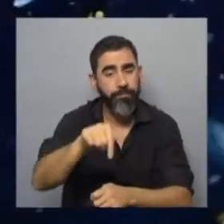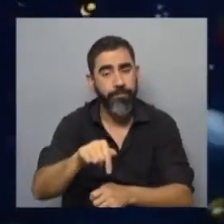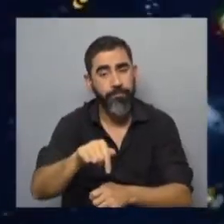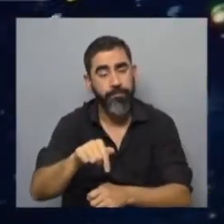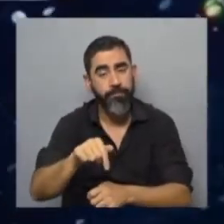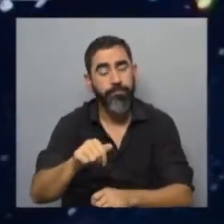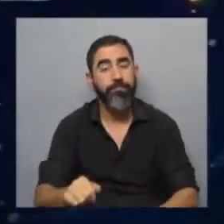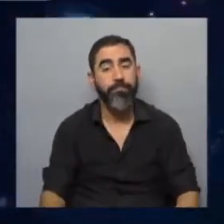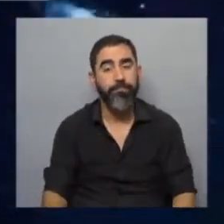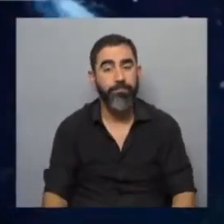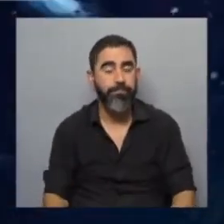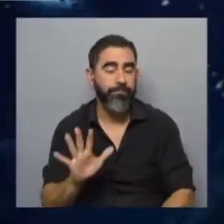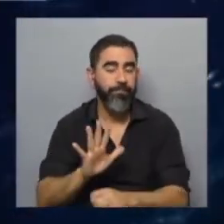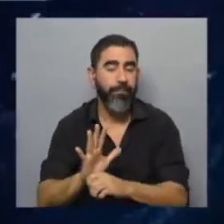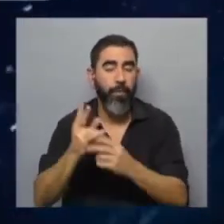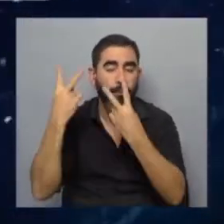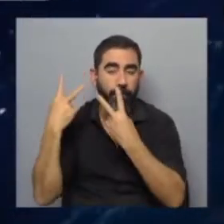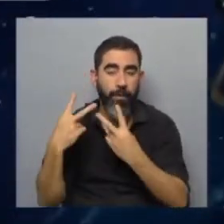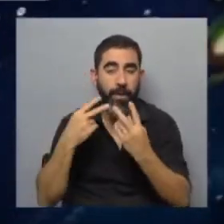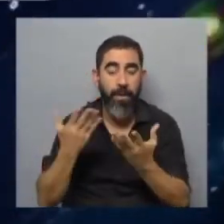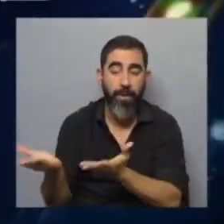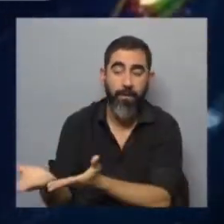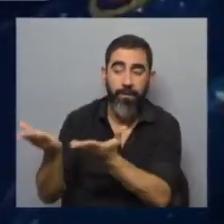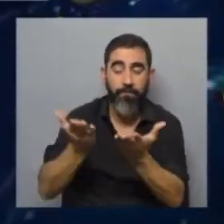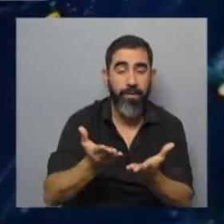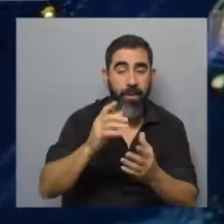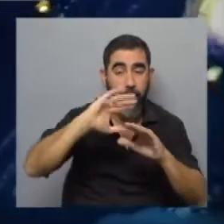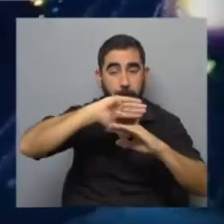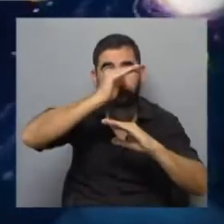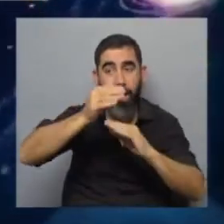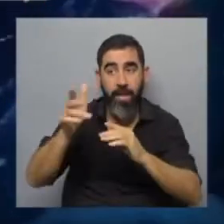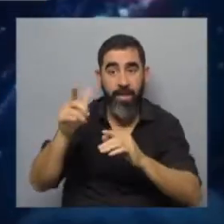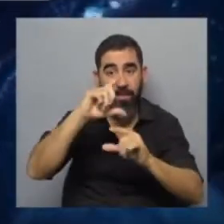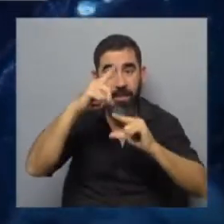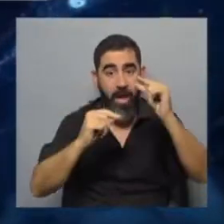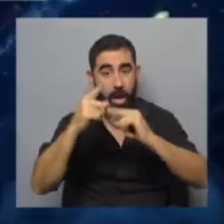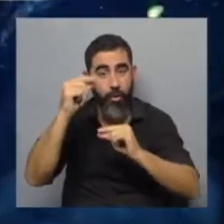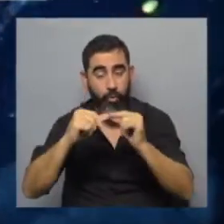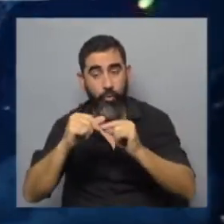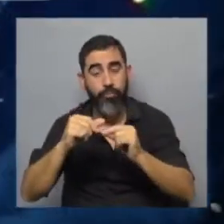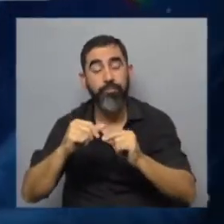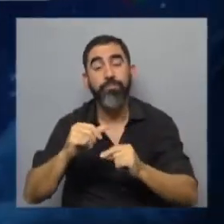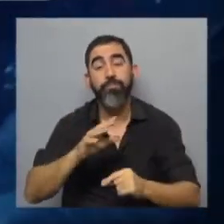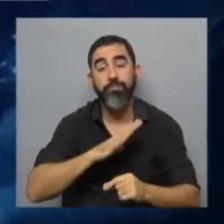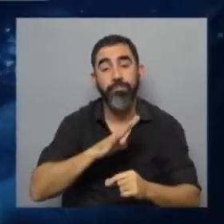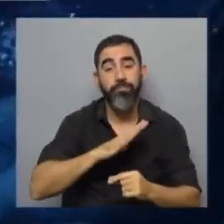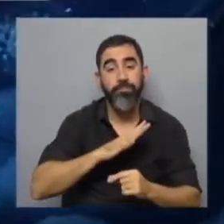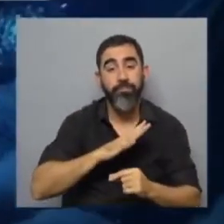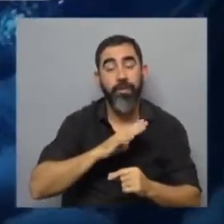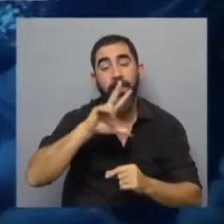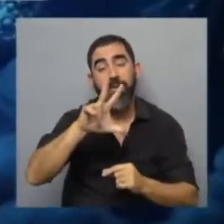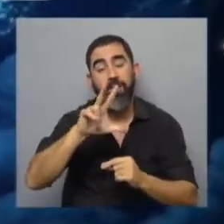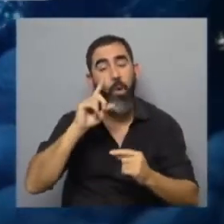en una misión, digamos, invitada por nuestro planetario, que cumplió básicamente